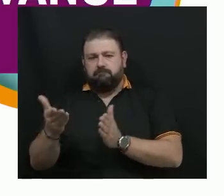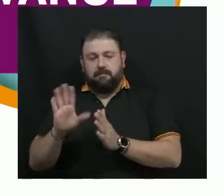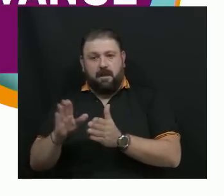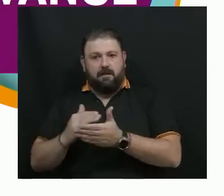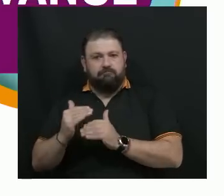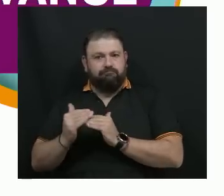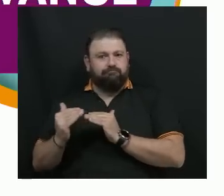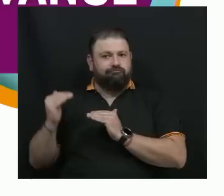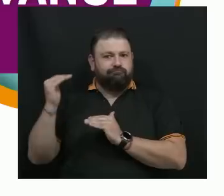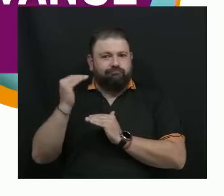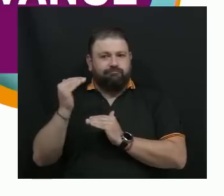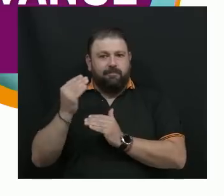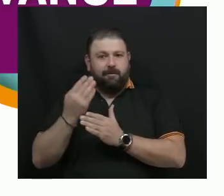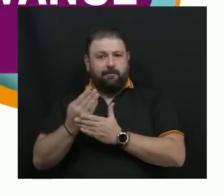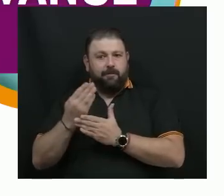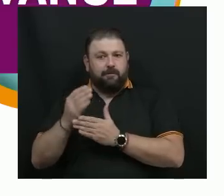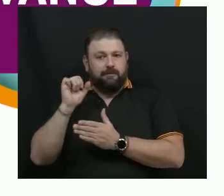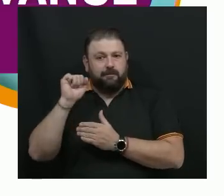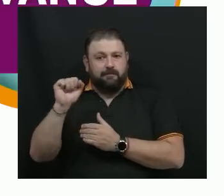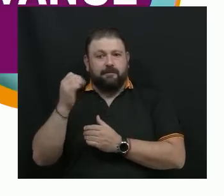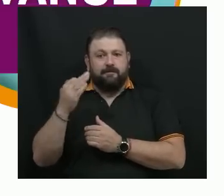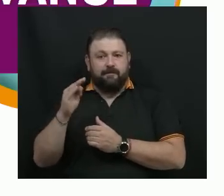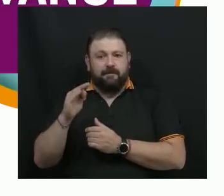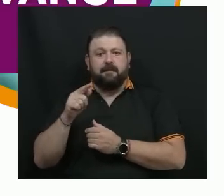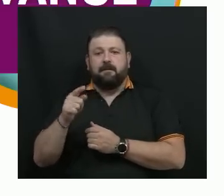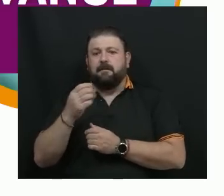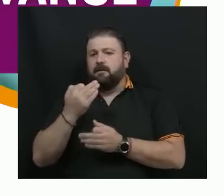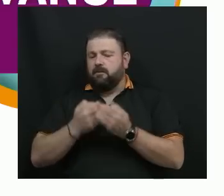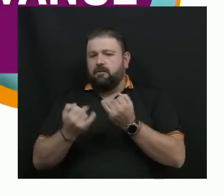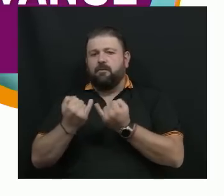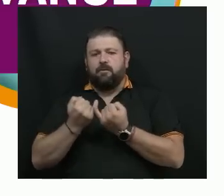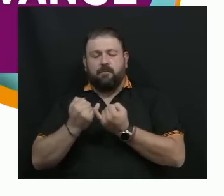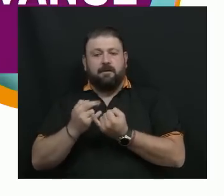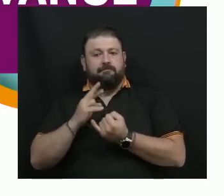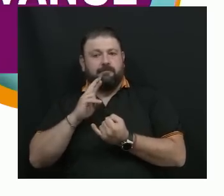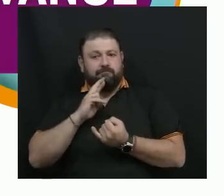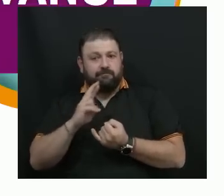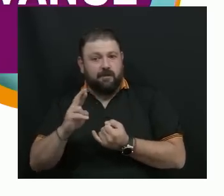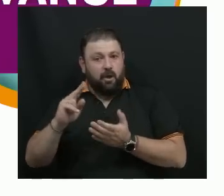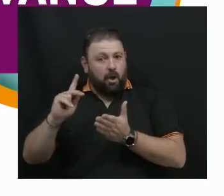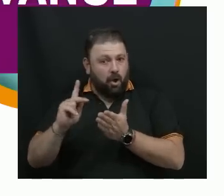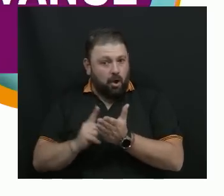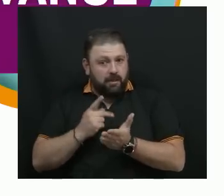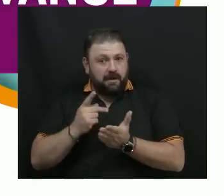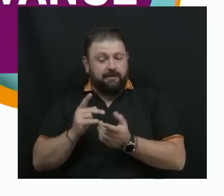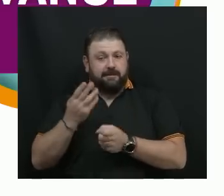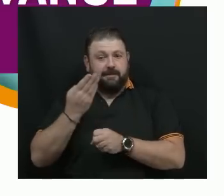en febrero del 2023, te correspondía repetirlo o te correspondía